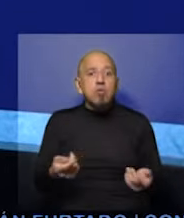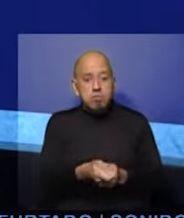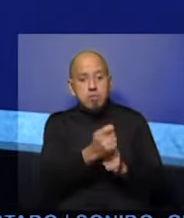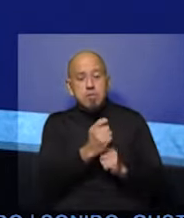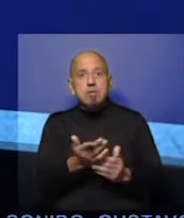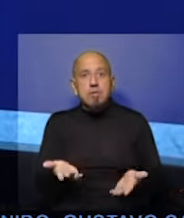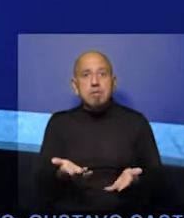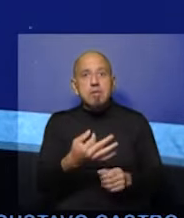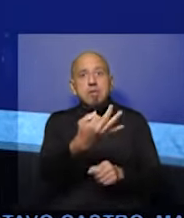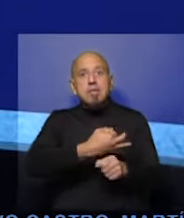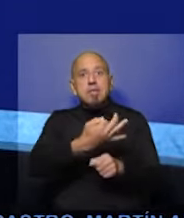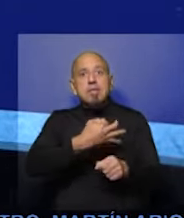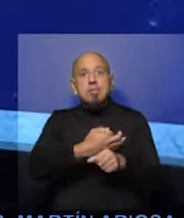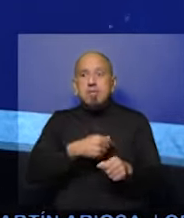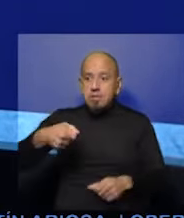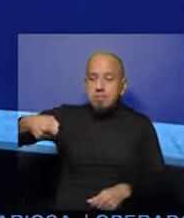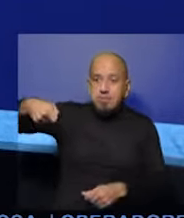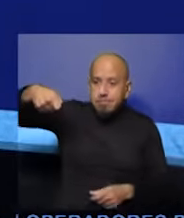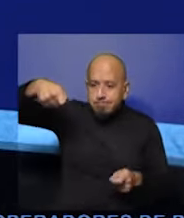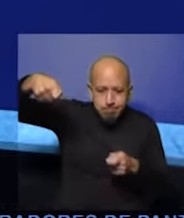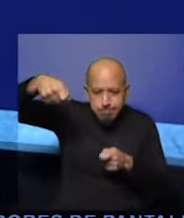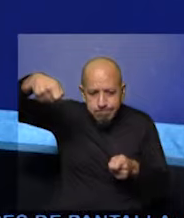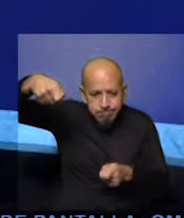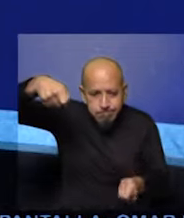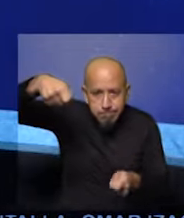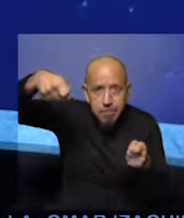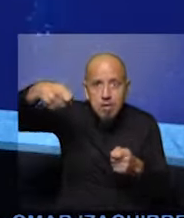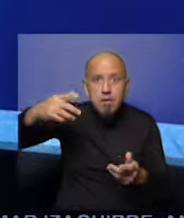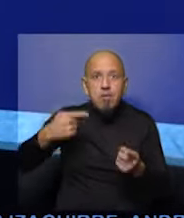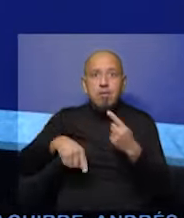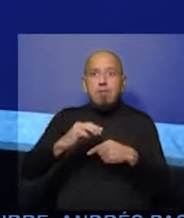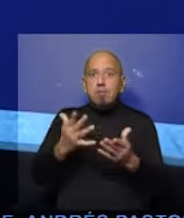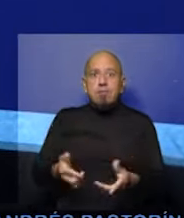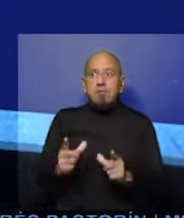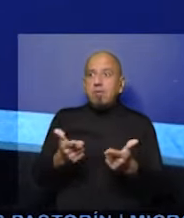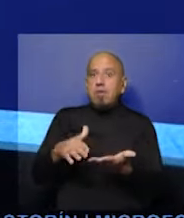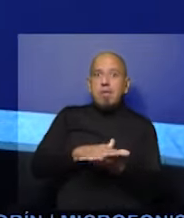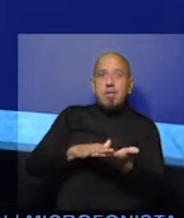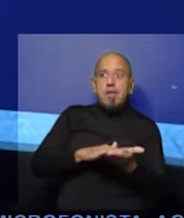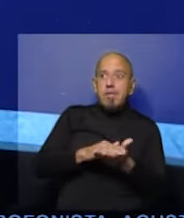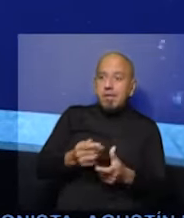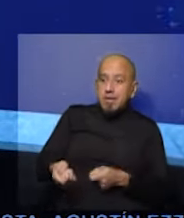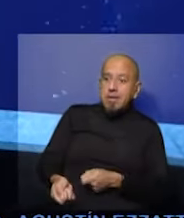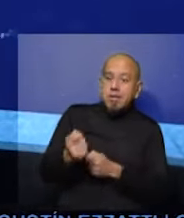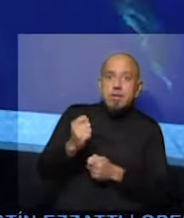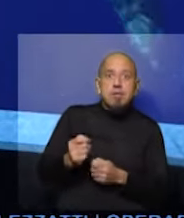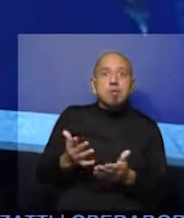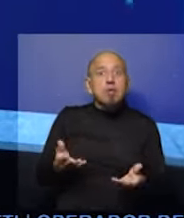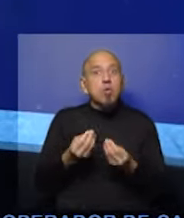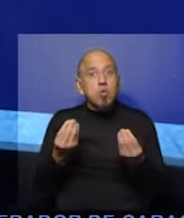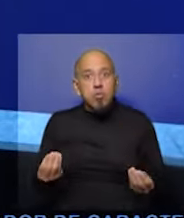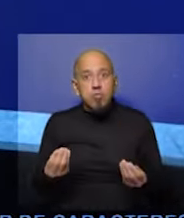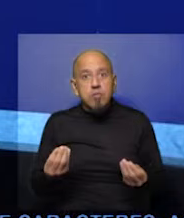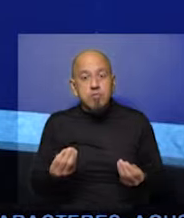enseñas a pescar a la encandilada después me mandas con un fósforo una vela y un filtro de café porque no hay más calderin Cómo queres que